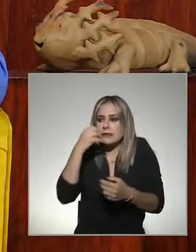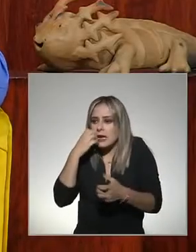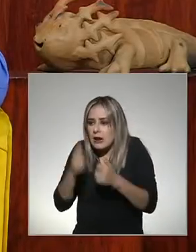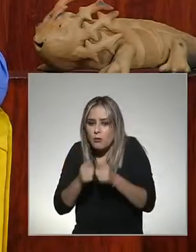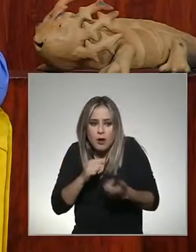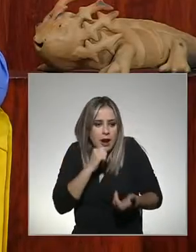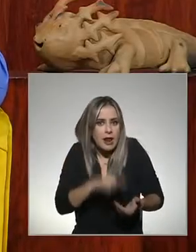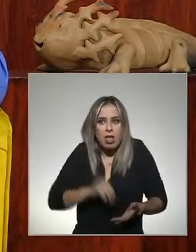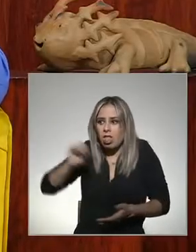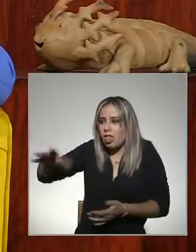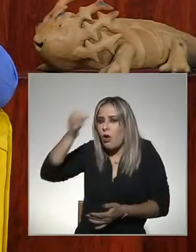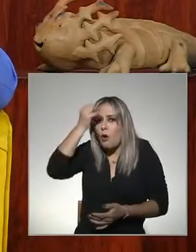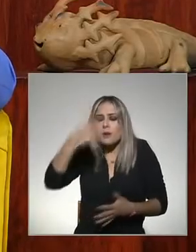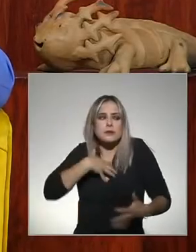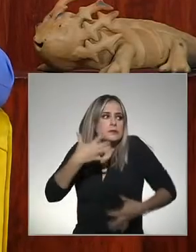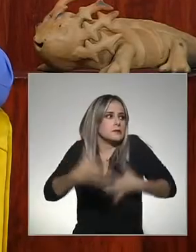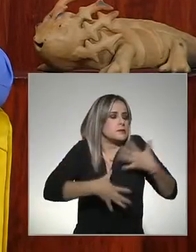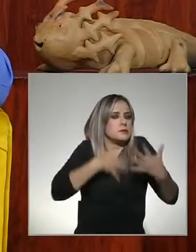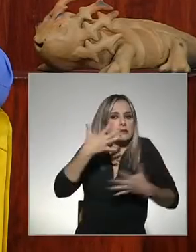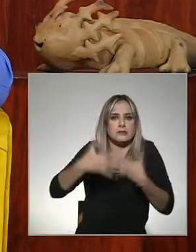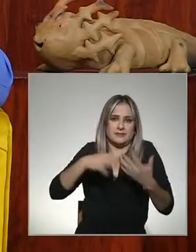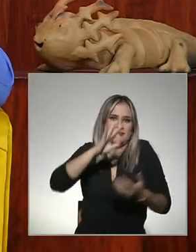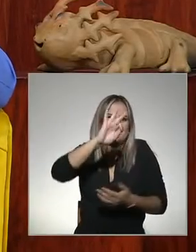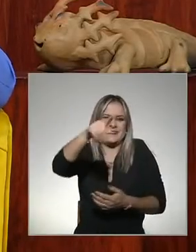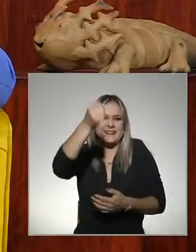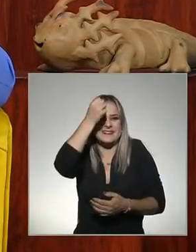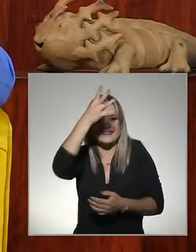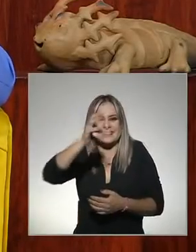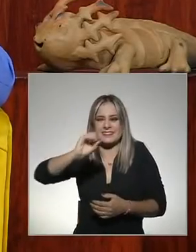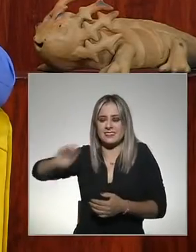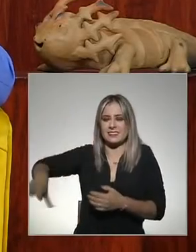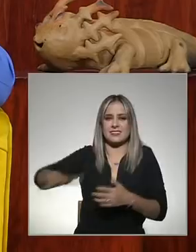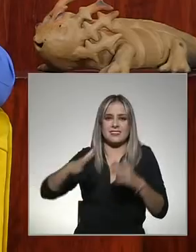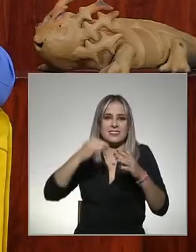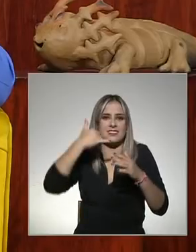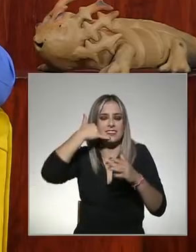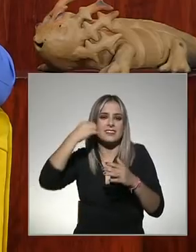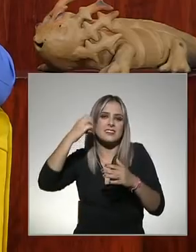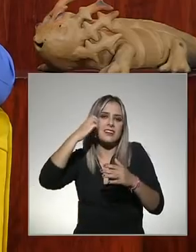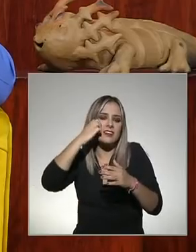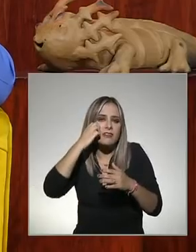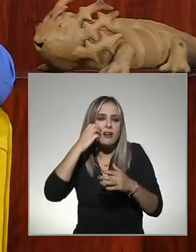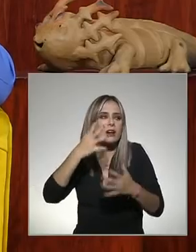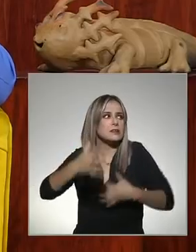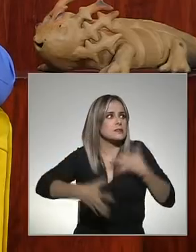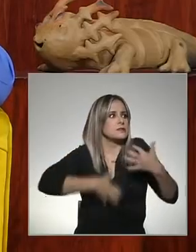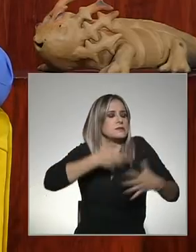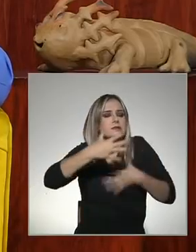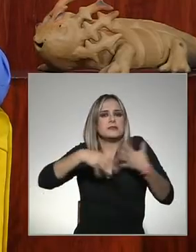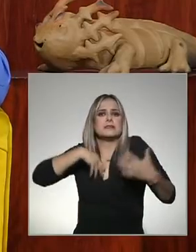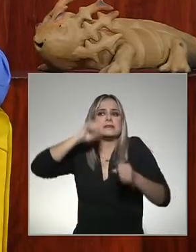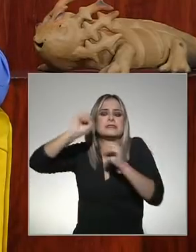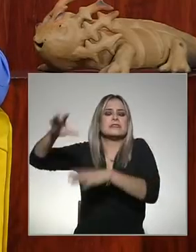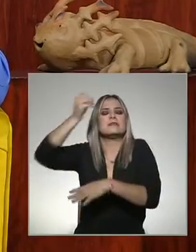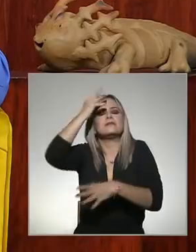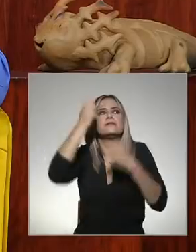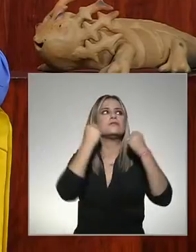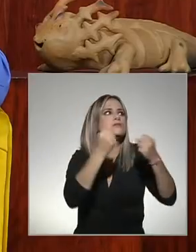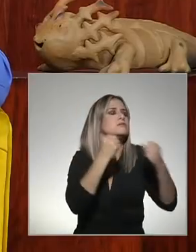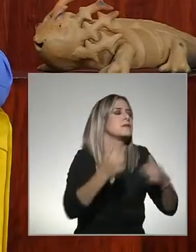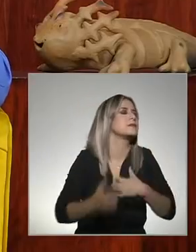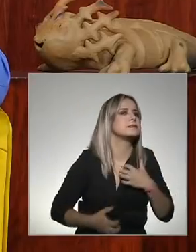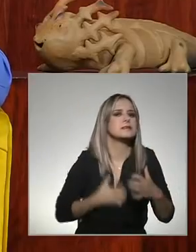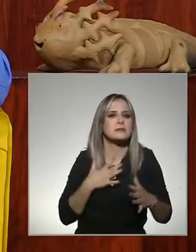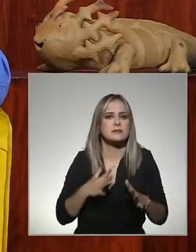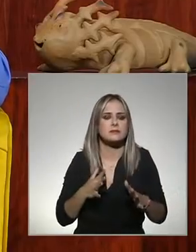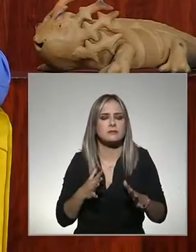contigo tu teléfono celular. Yo creo que a todos aquí se nos ha olvidado en algún momento el teléfono celular. Sentimos una angustia, una ansiedad terrible, ¿no? Pero